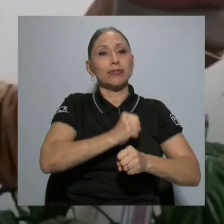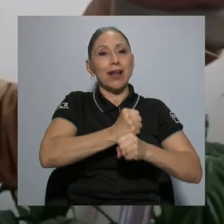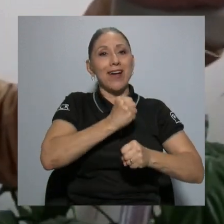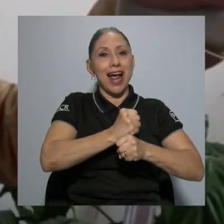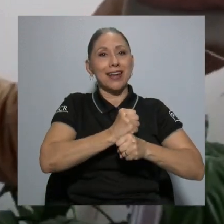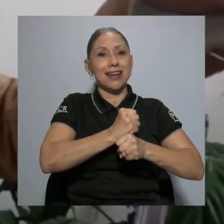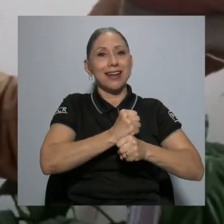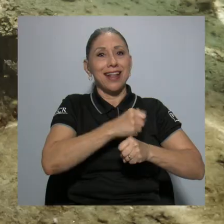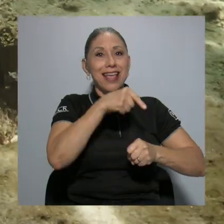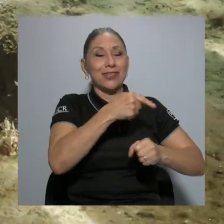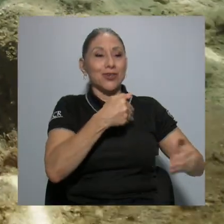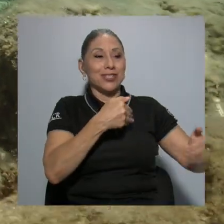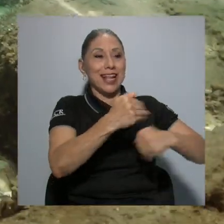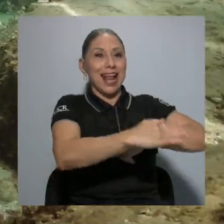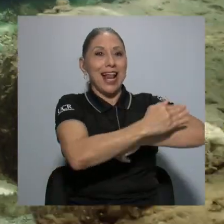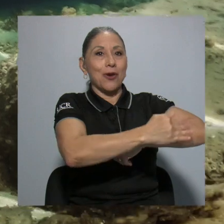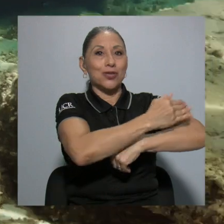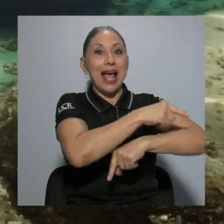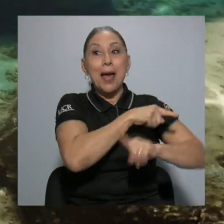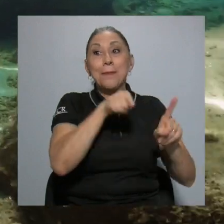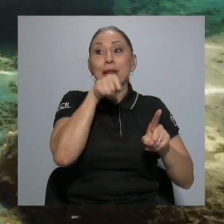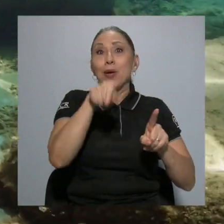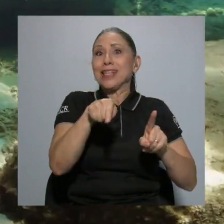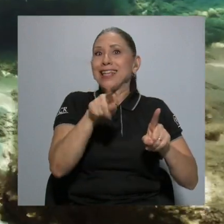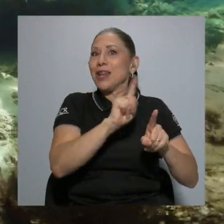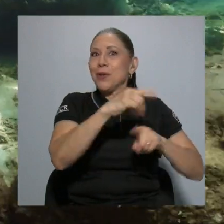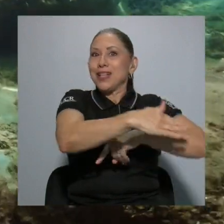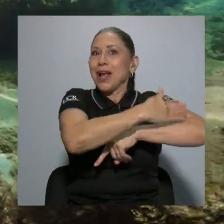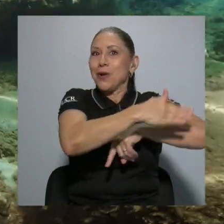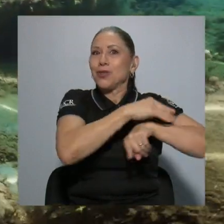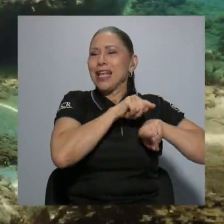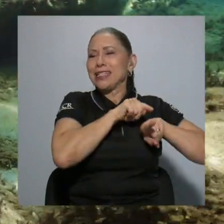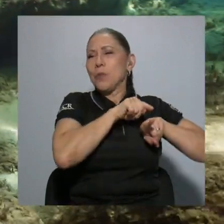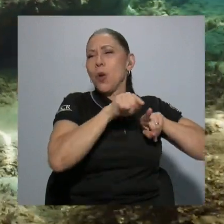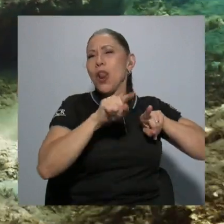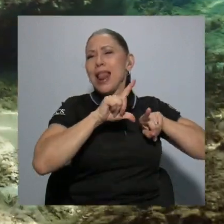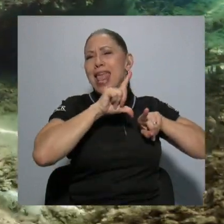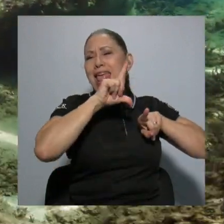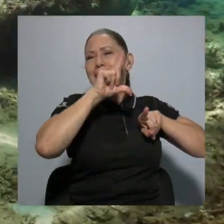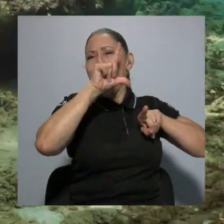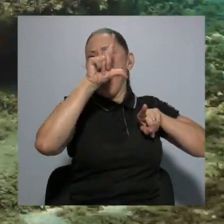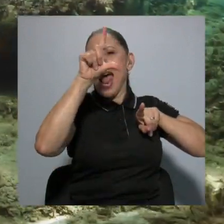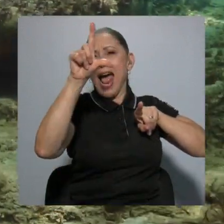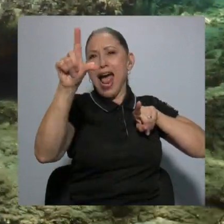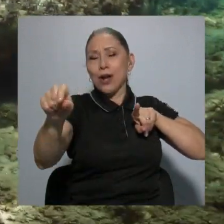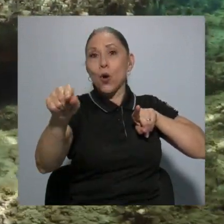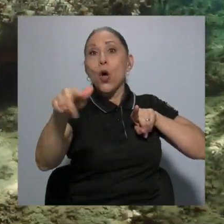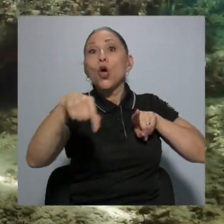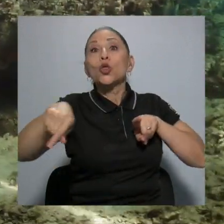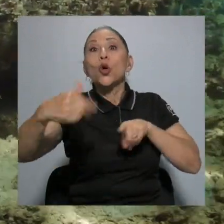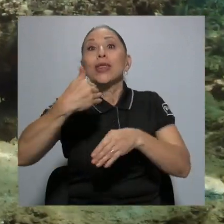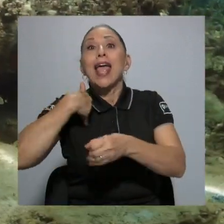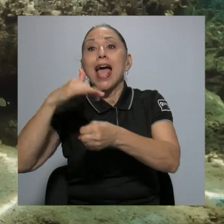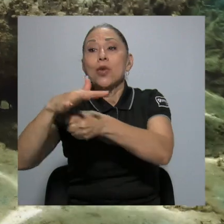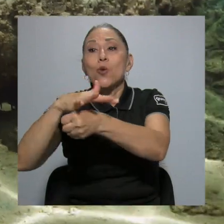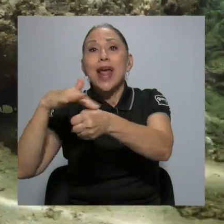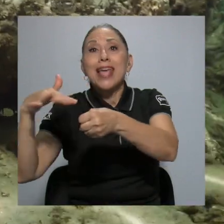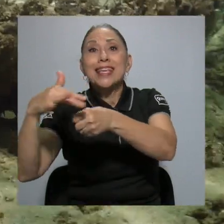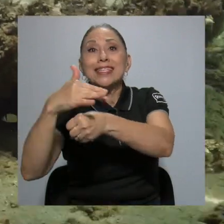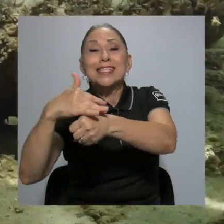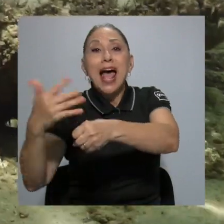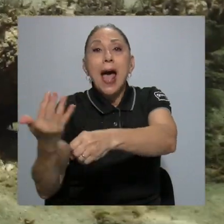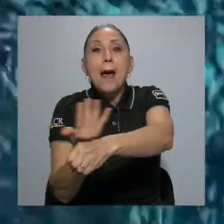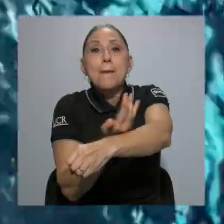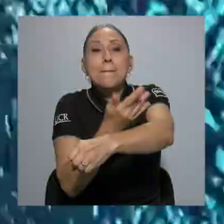cercanos a la costa. Esto vendría a ser un ambiente más lejano a la costa, donde había una isla donde permitía que pastos marinos crezcan, y tal